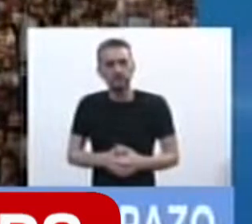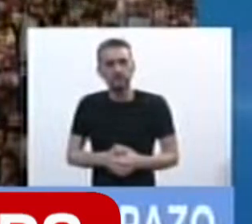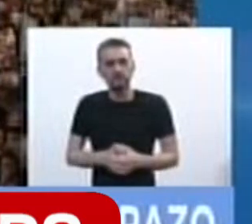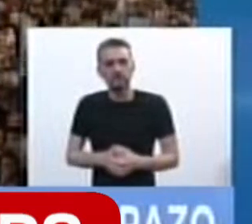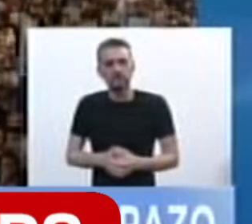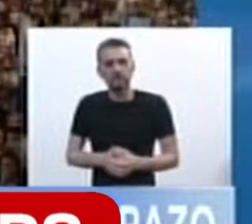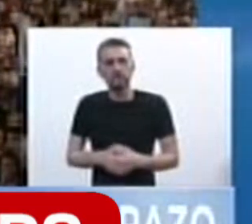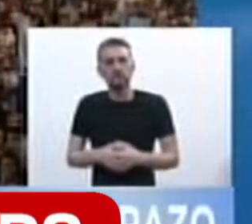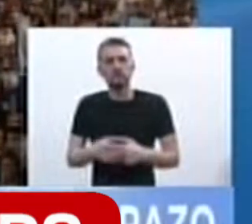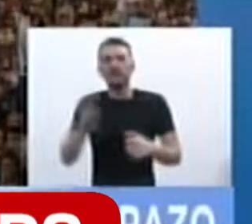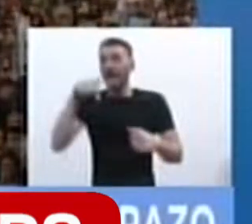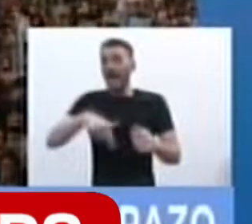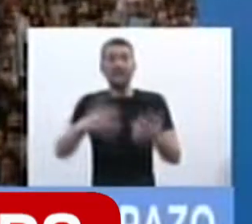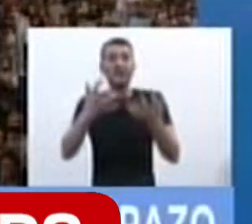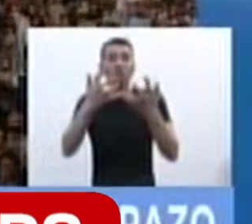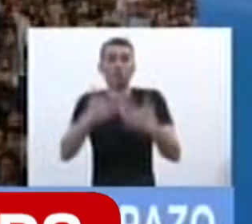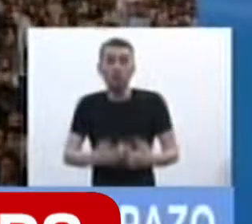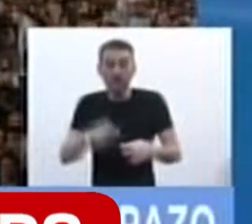que no es oportuno este proyecto,